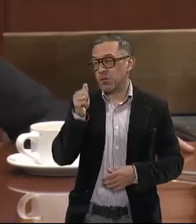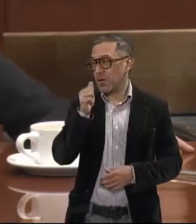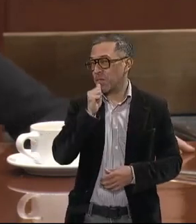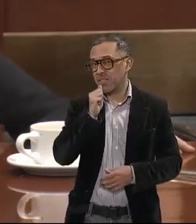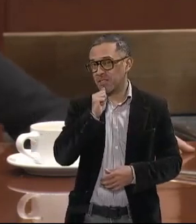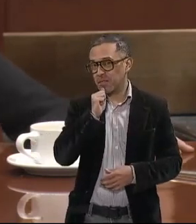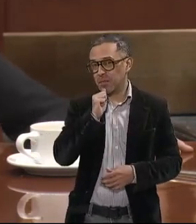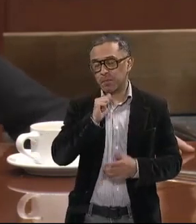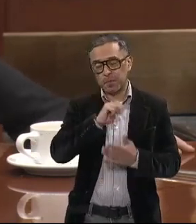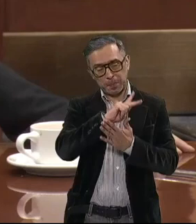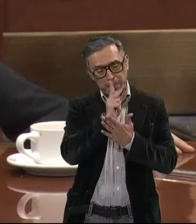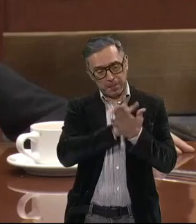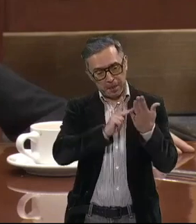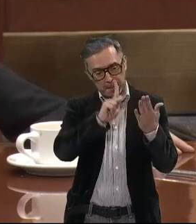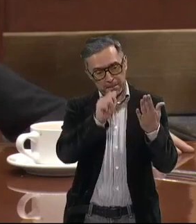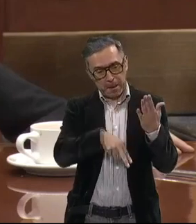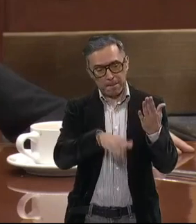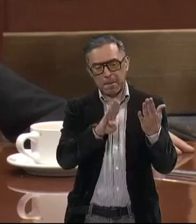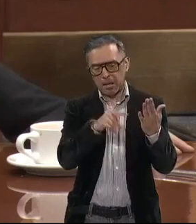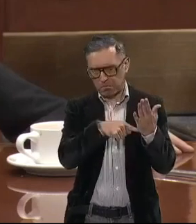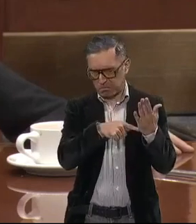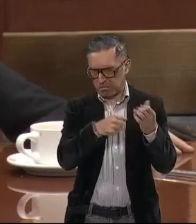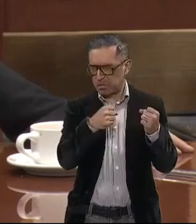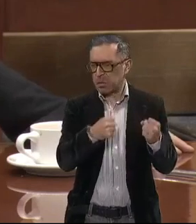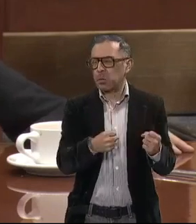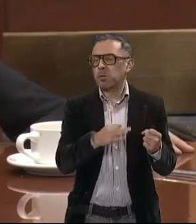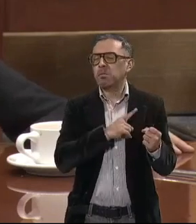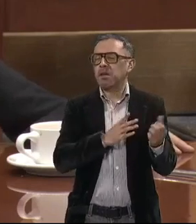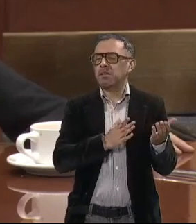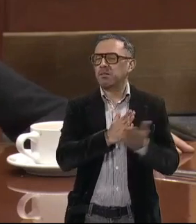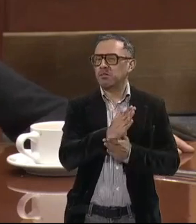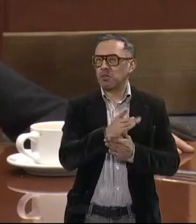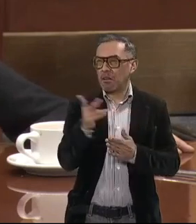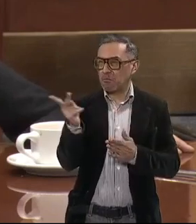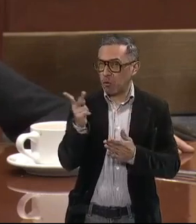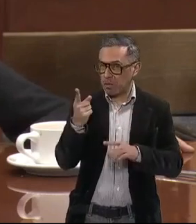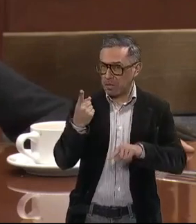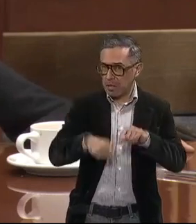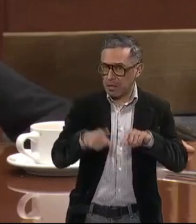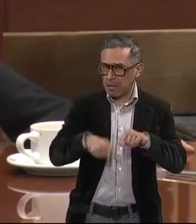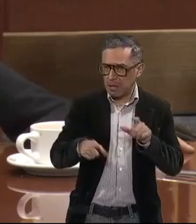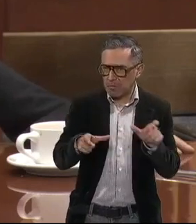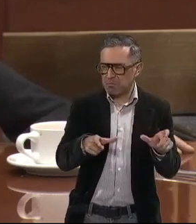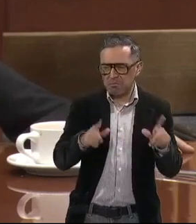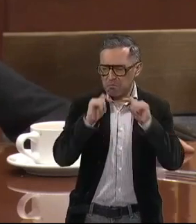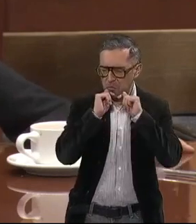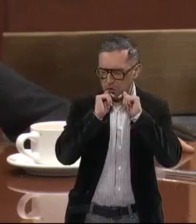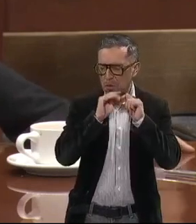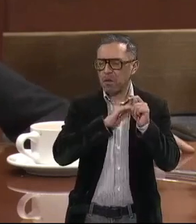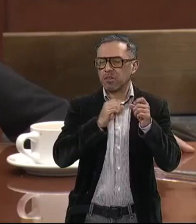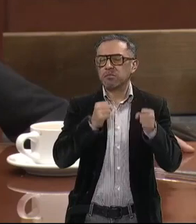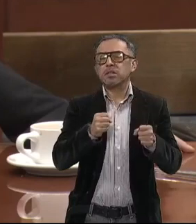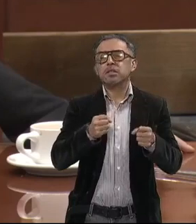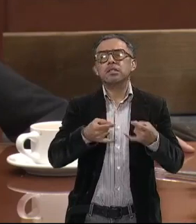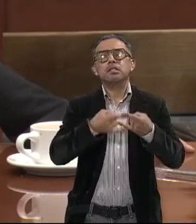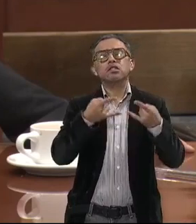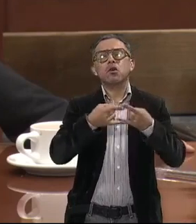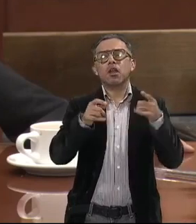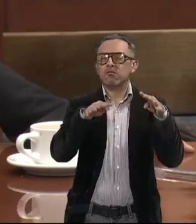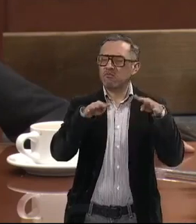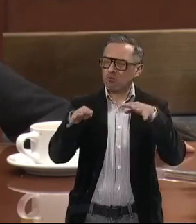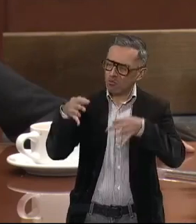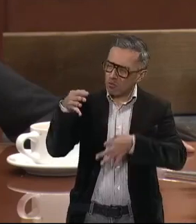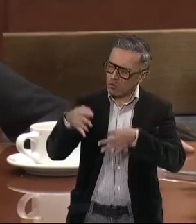B se va a lograr aún pese a ustedes y la historia los juzgará como los peores